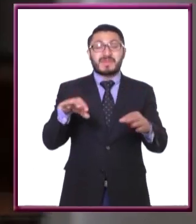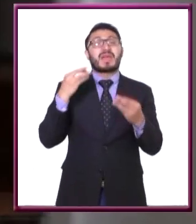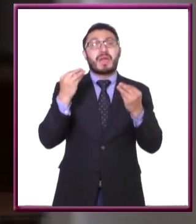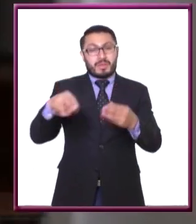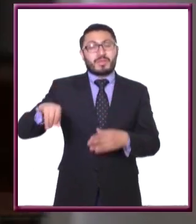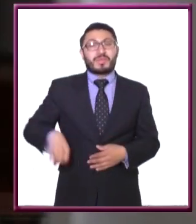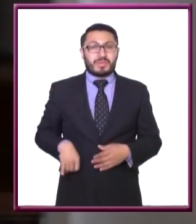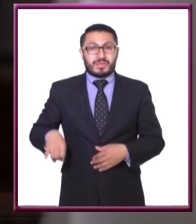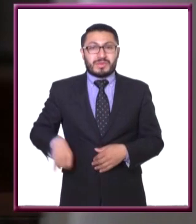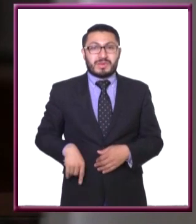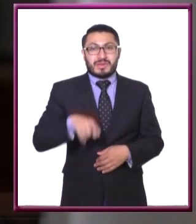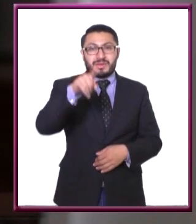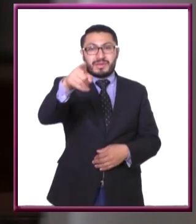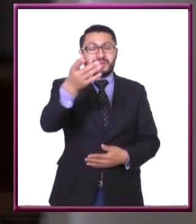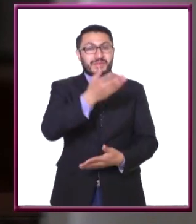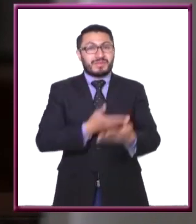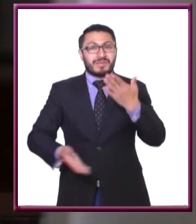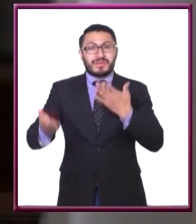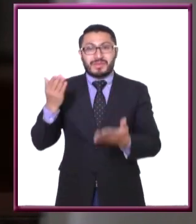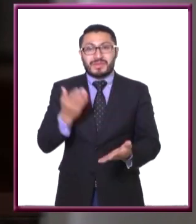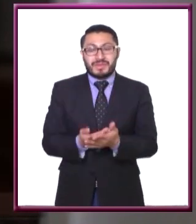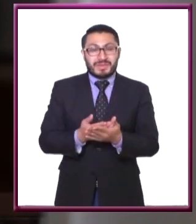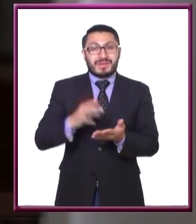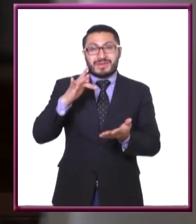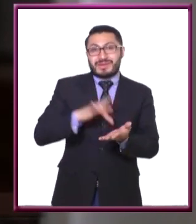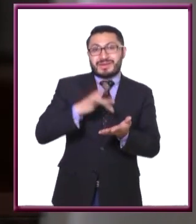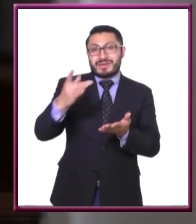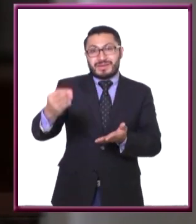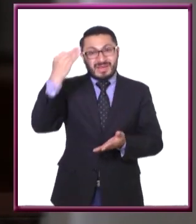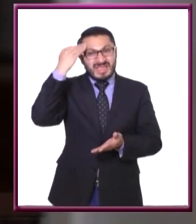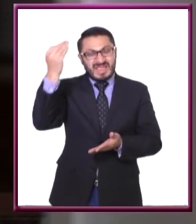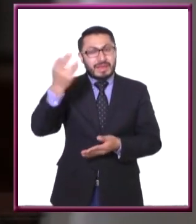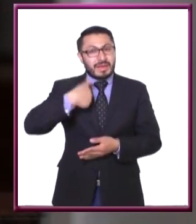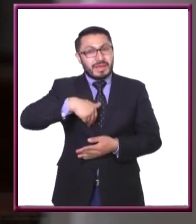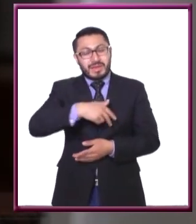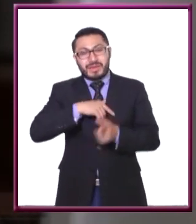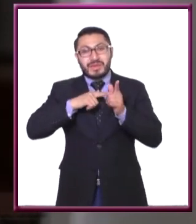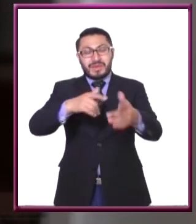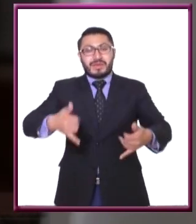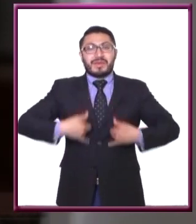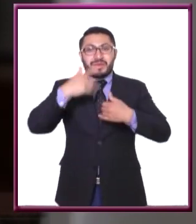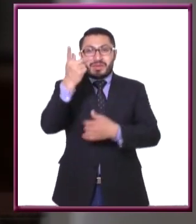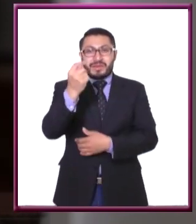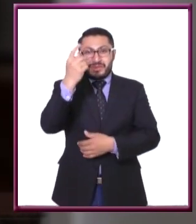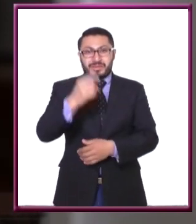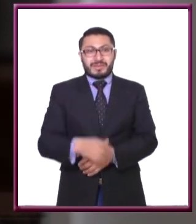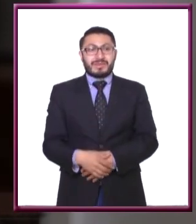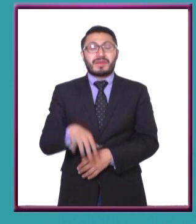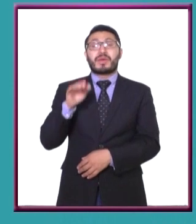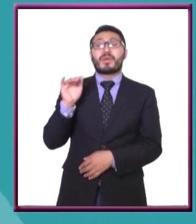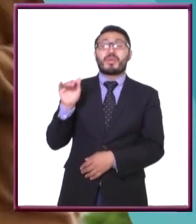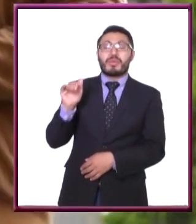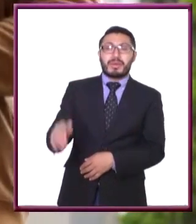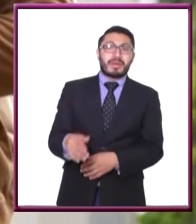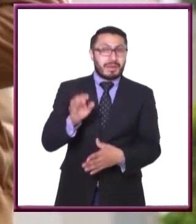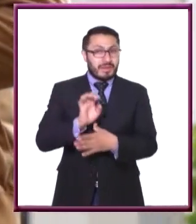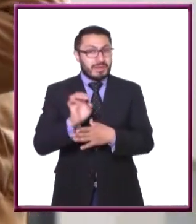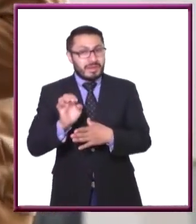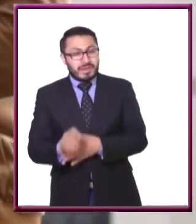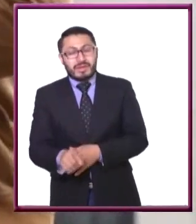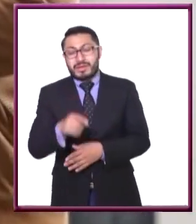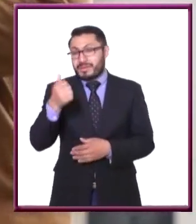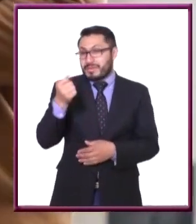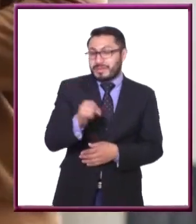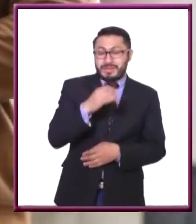Excelente, pues es muy interesante lo que nos comparte, le agradezco su tiempo y nosotros seguimos en Jóvenes en TV. Ernesto,